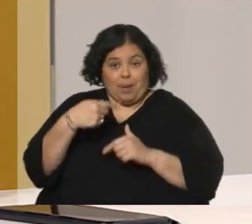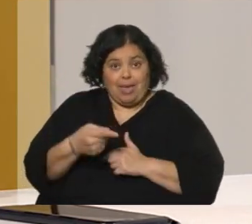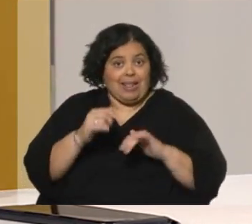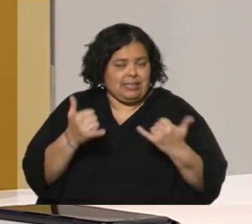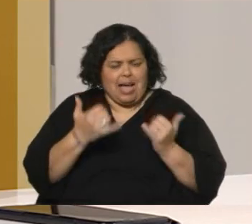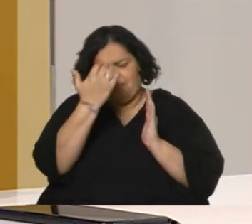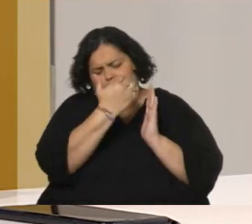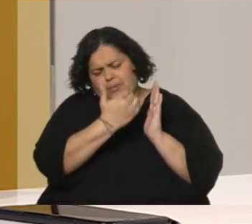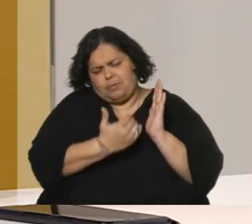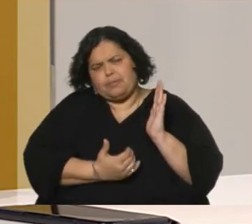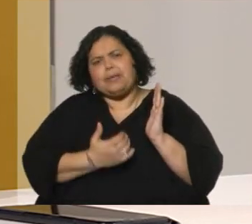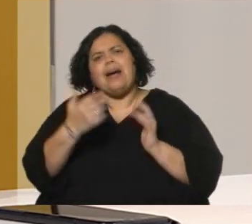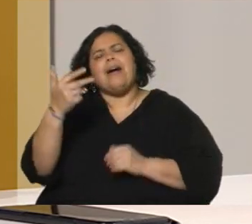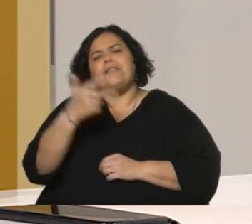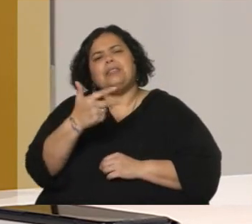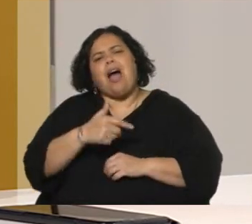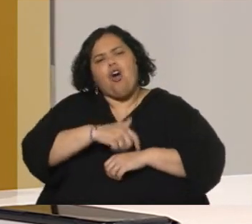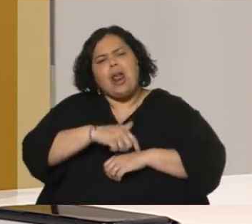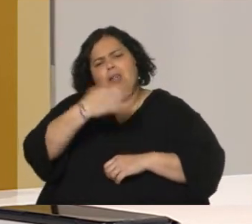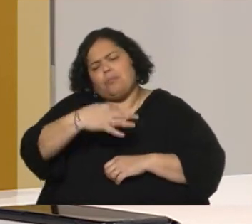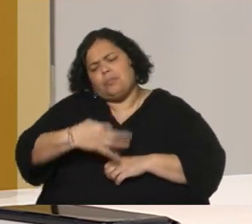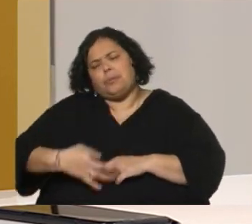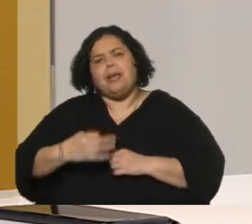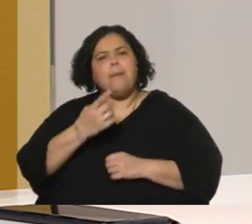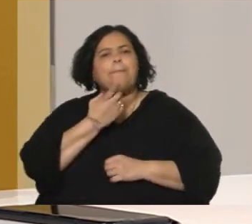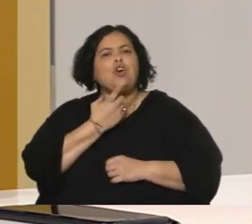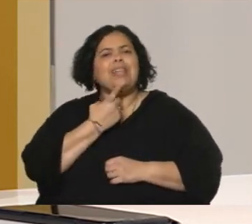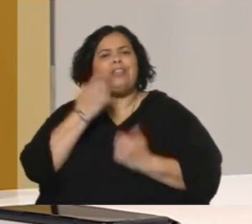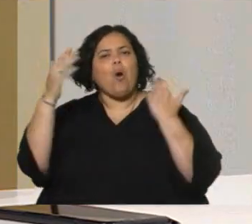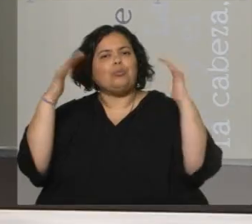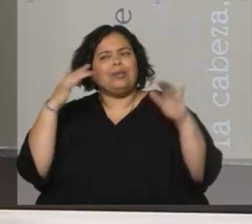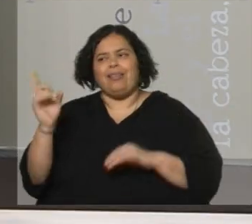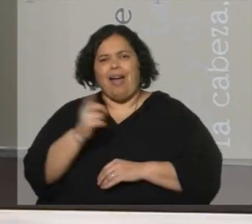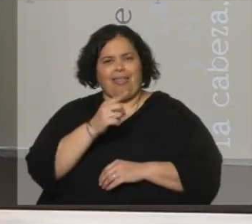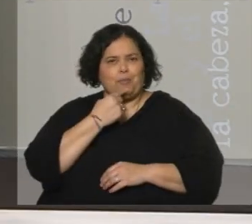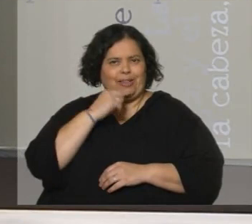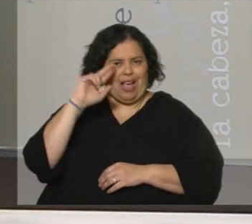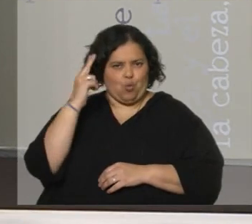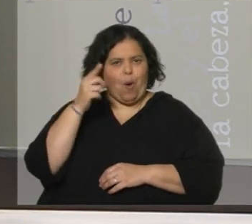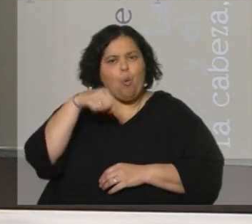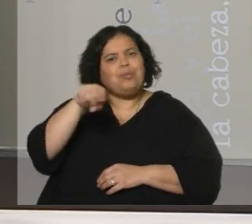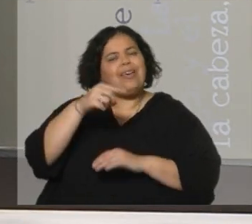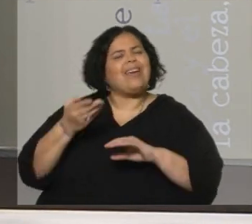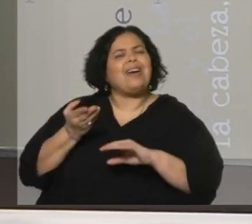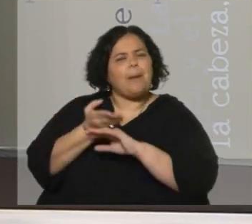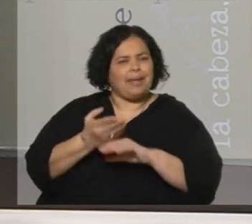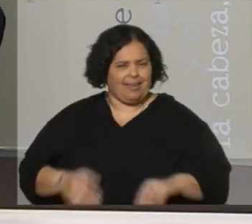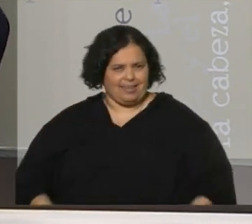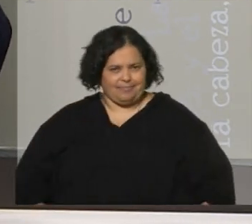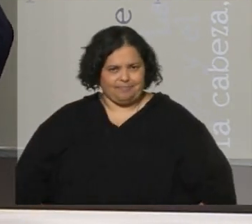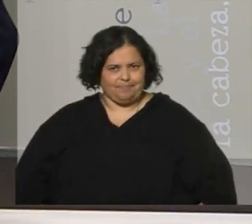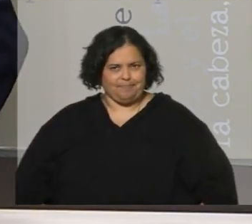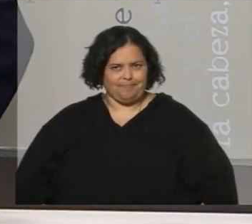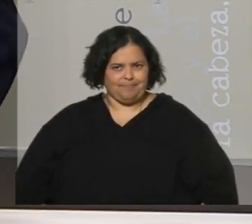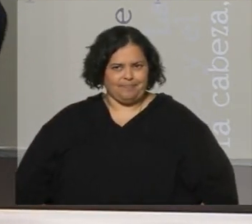trazada con figuras importantes de la política este uruguaya qué van a solicitar bueno